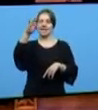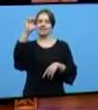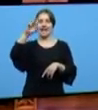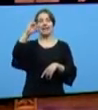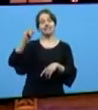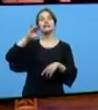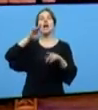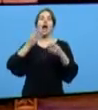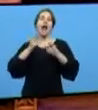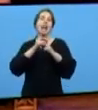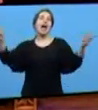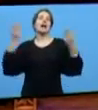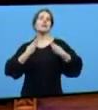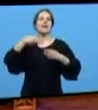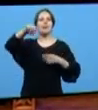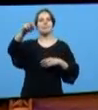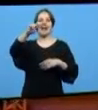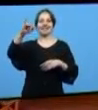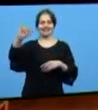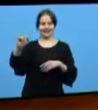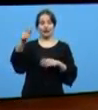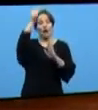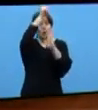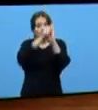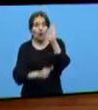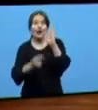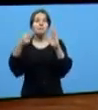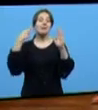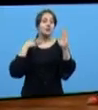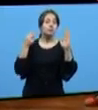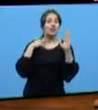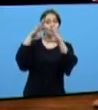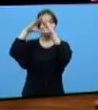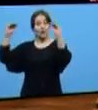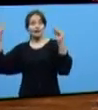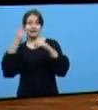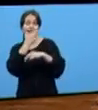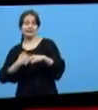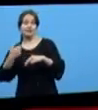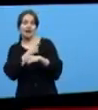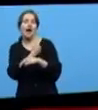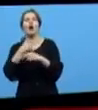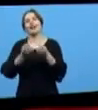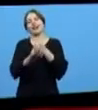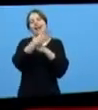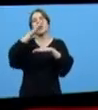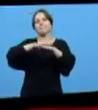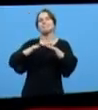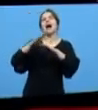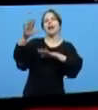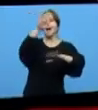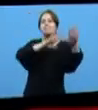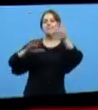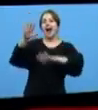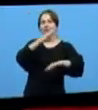domingo. As actividades forman parte da programación especial que o Concello, Deputación e Universidade de Santiago deseñaron para o mes de marzo no centro. O fin é